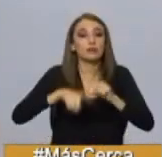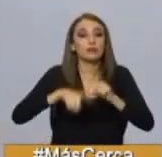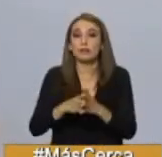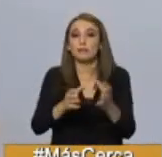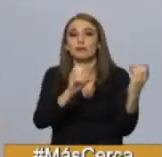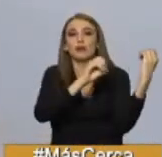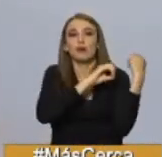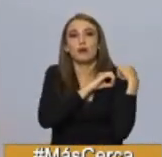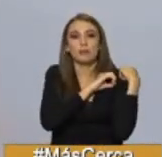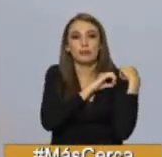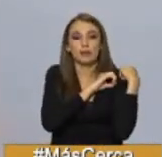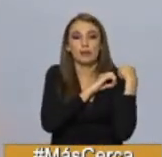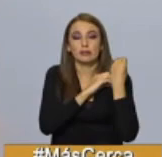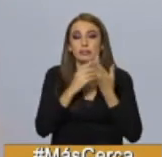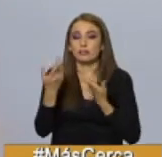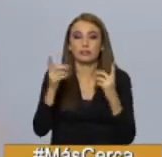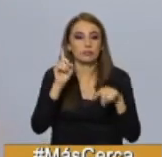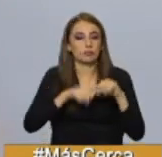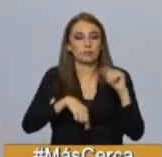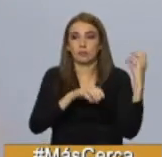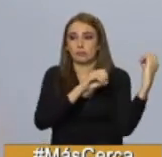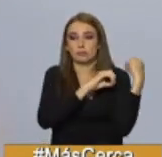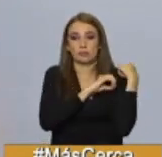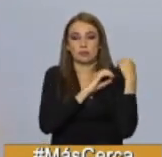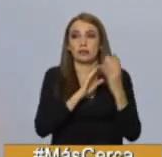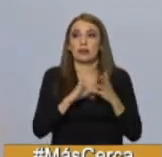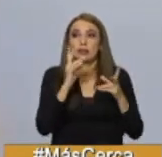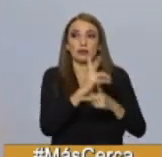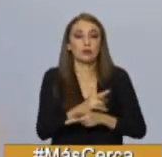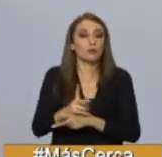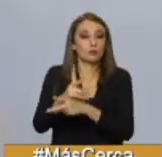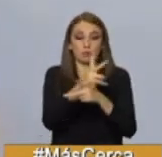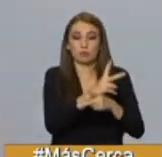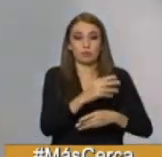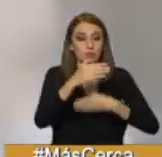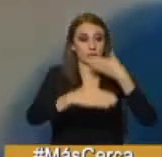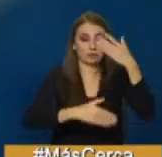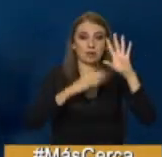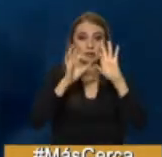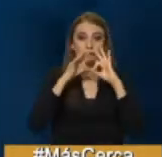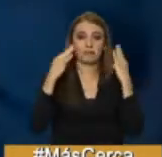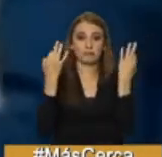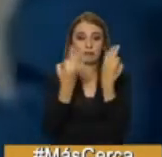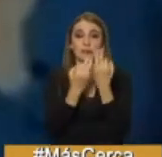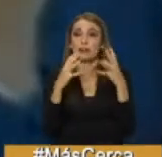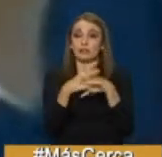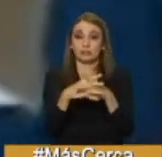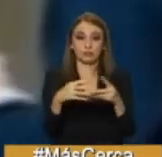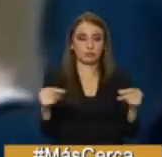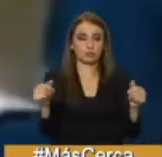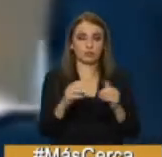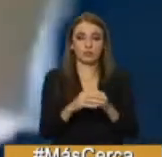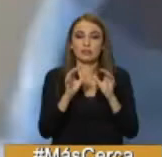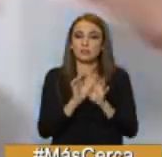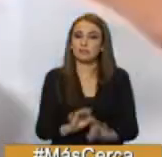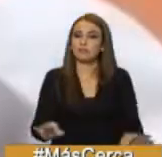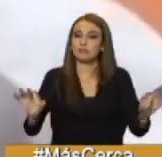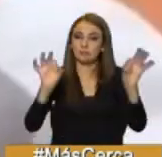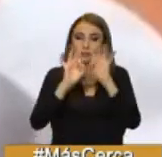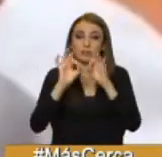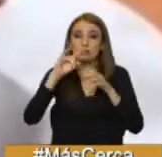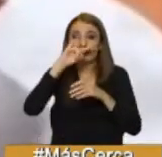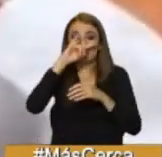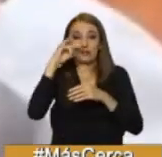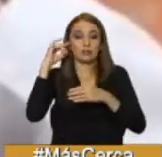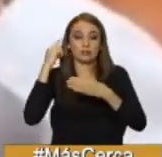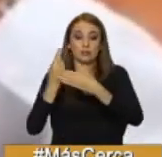El ingenio de padres y cuidadores le ayudará a enfrentar este proceso en familia. Lo fundamental es que los pacientes con autismo